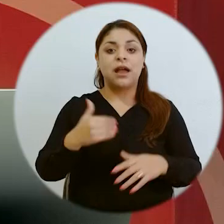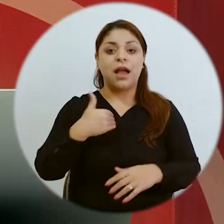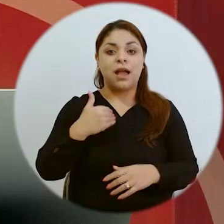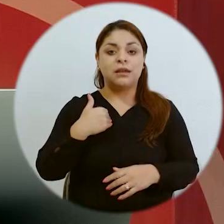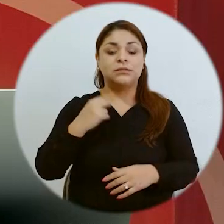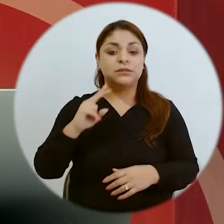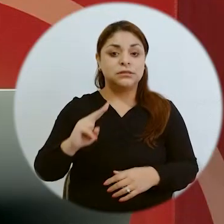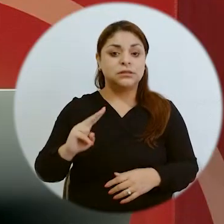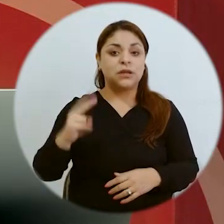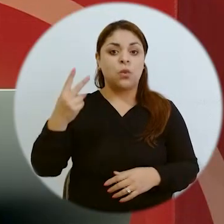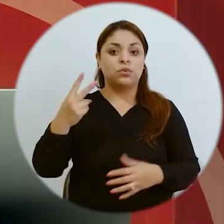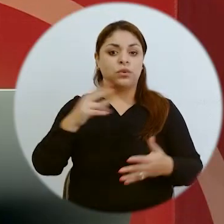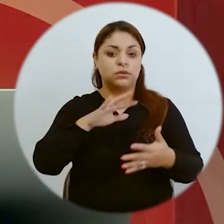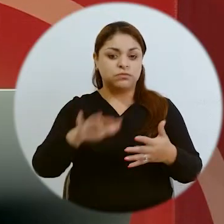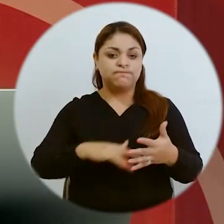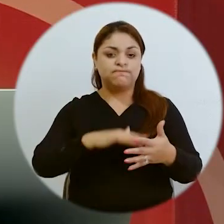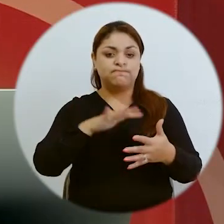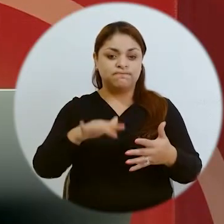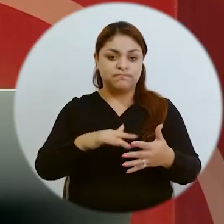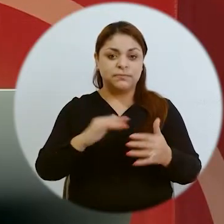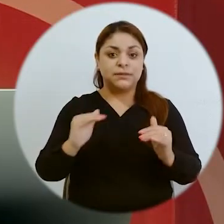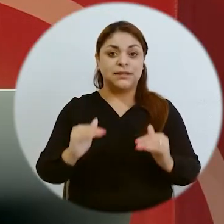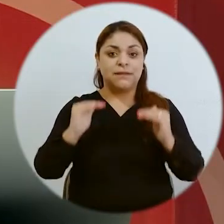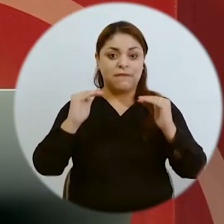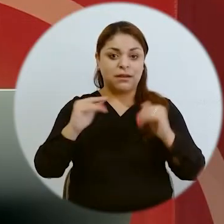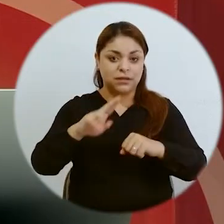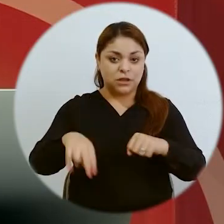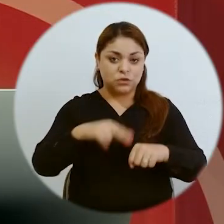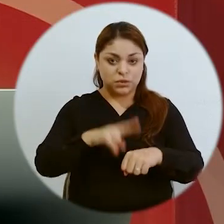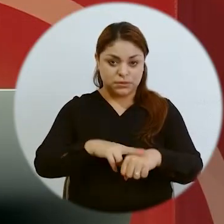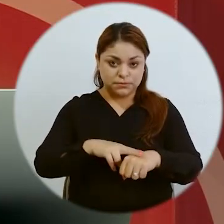segunda, el segundo estudio que hacemos a nivel nacional.